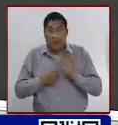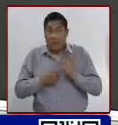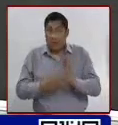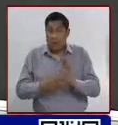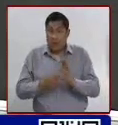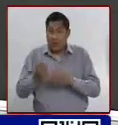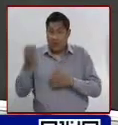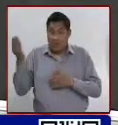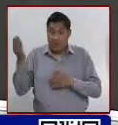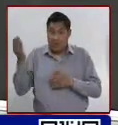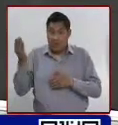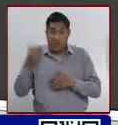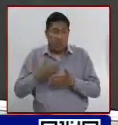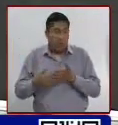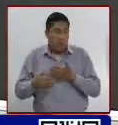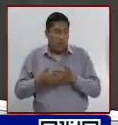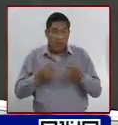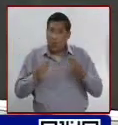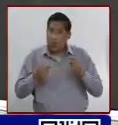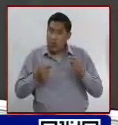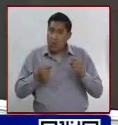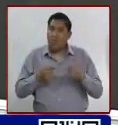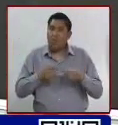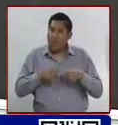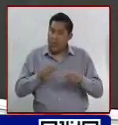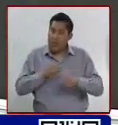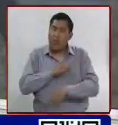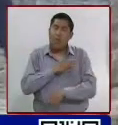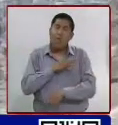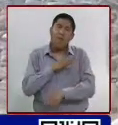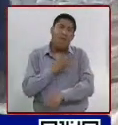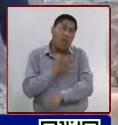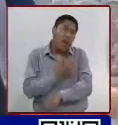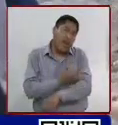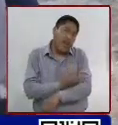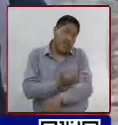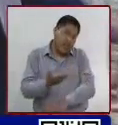entre dolor y fortaleza.